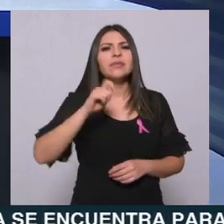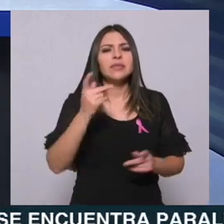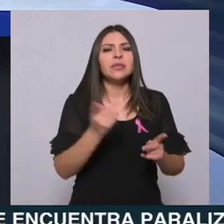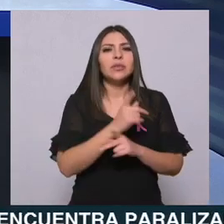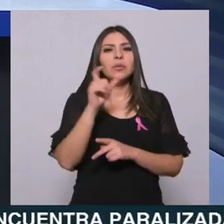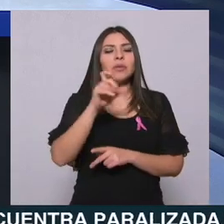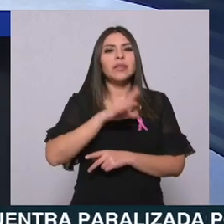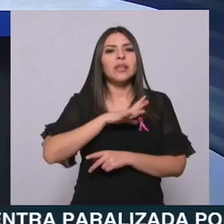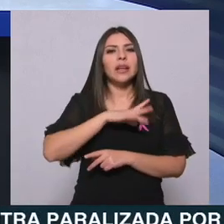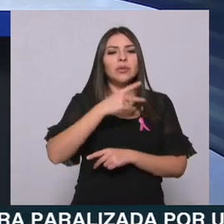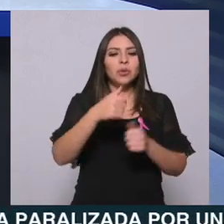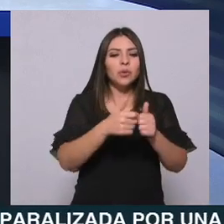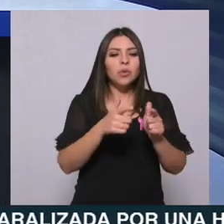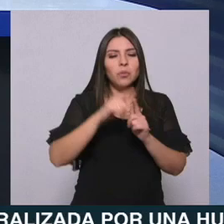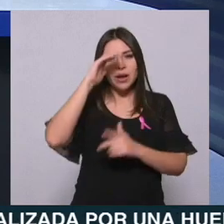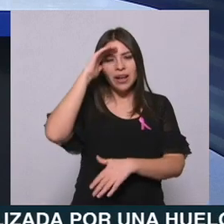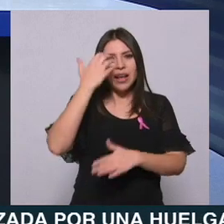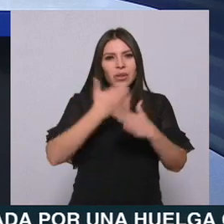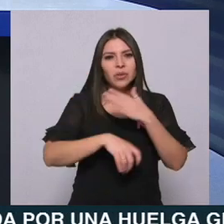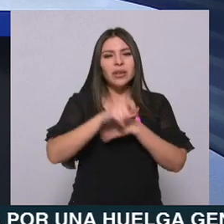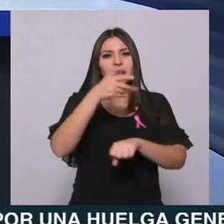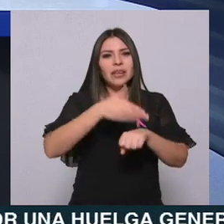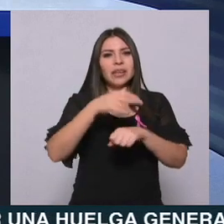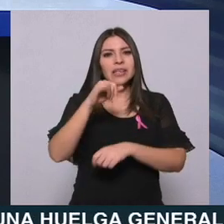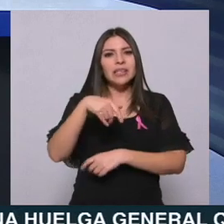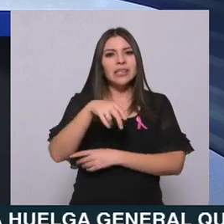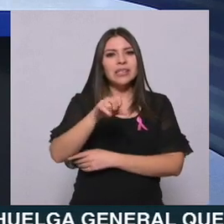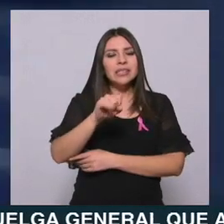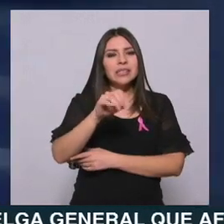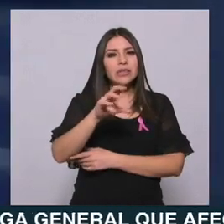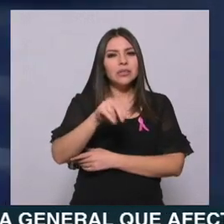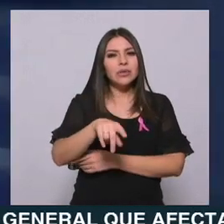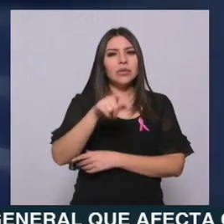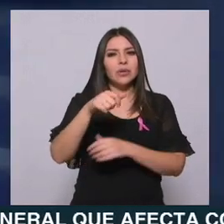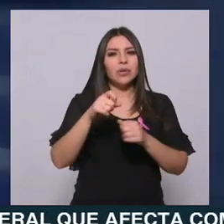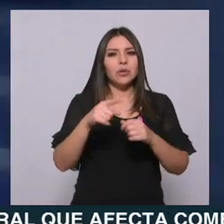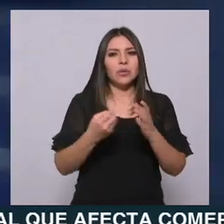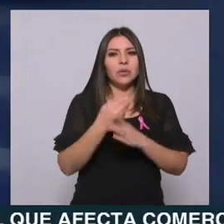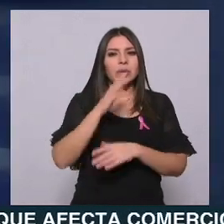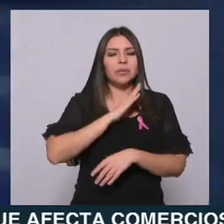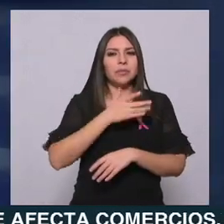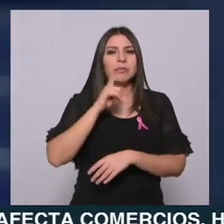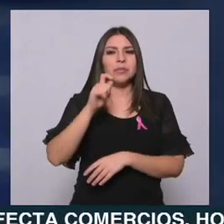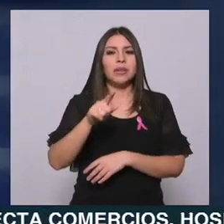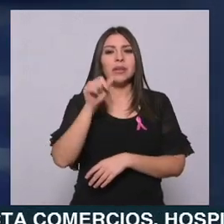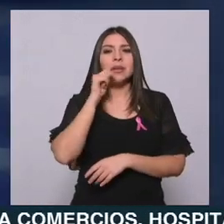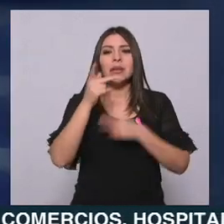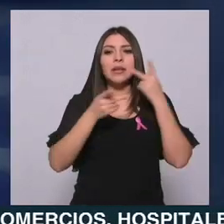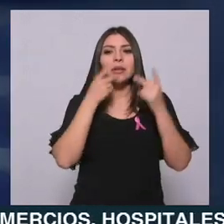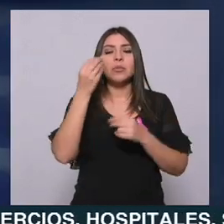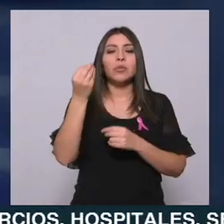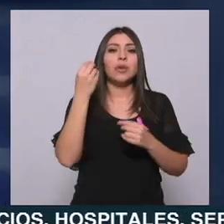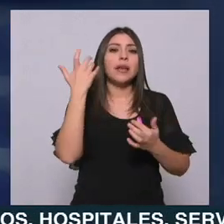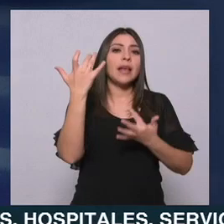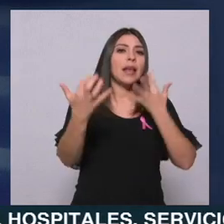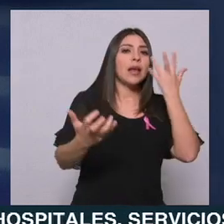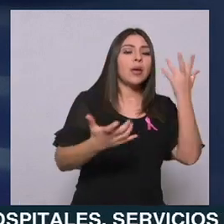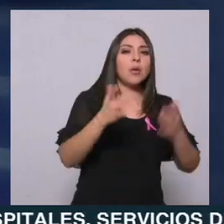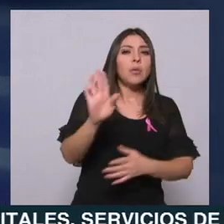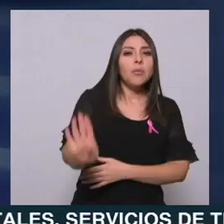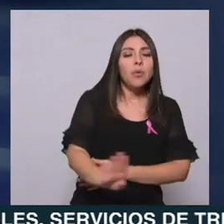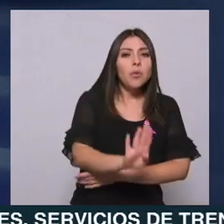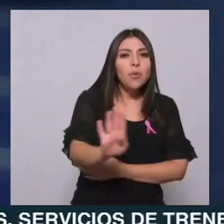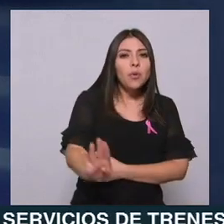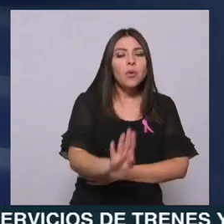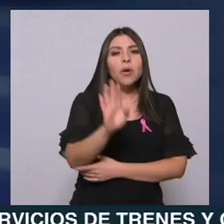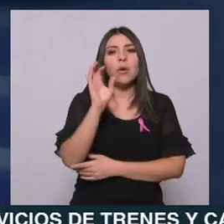más gusta o el más extendido es el de que quemaron a un montón de brujas, de indígenas, que